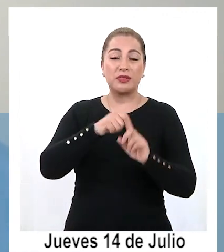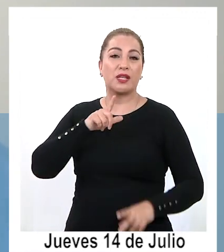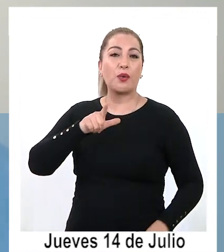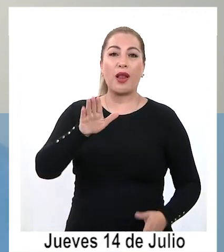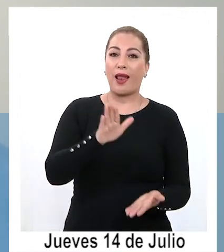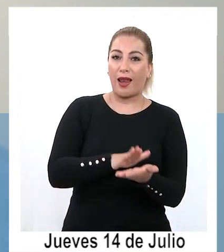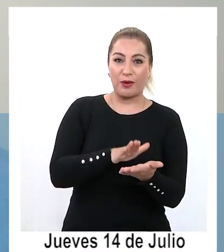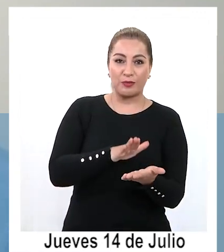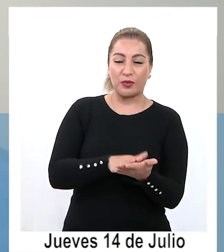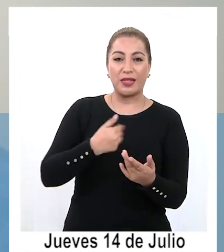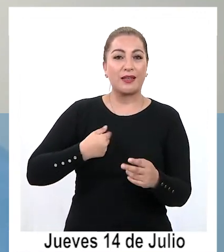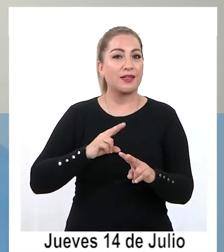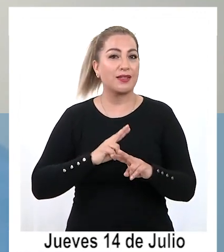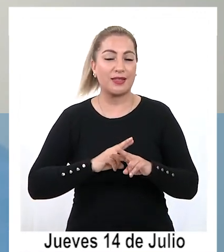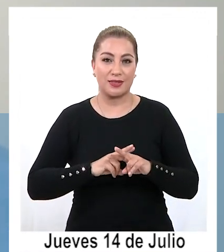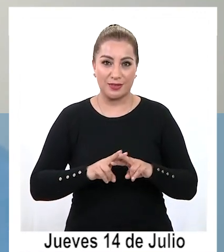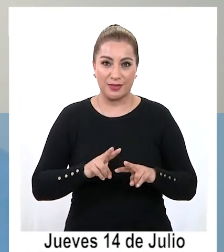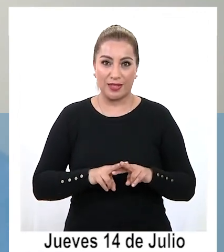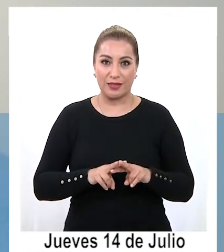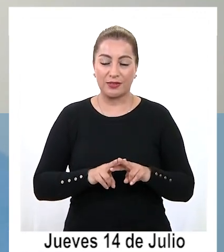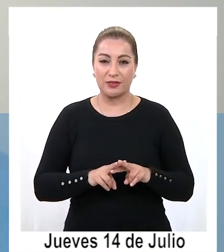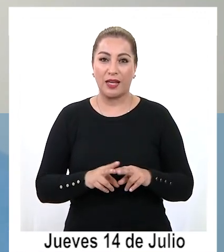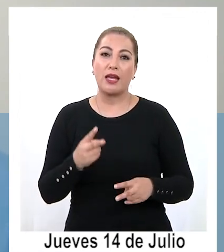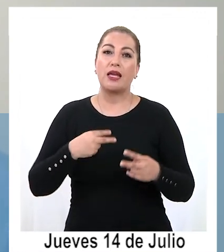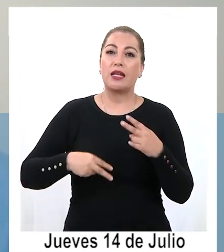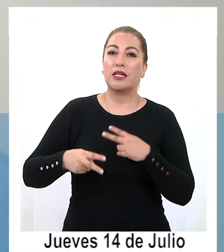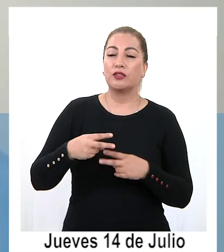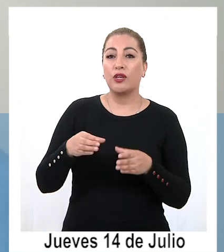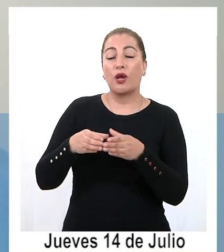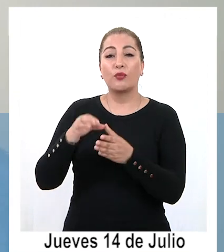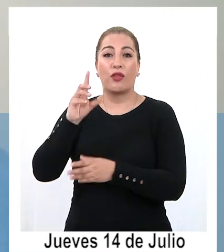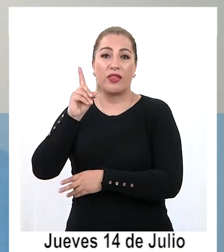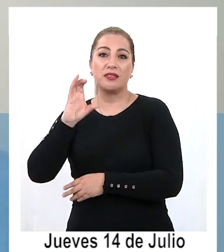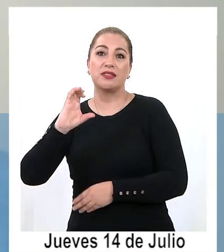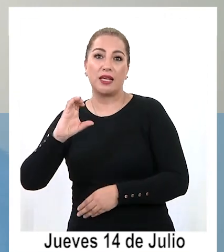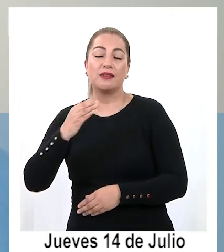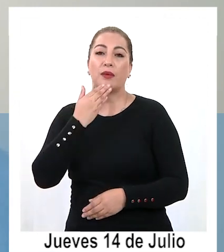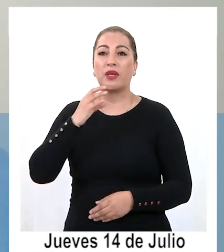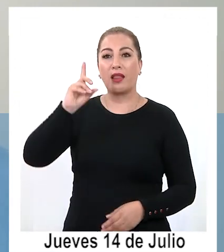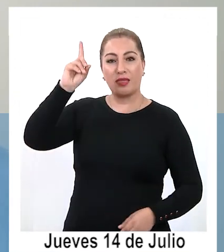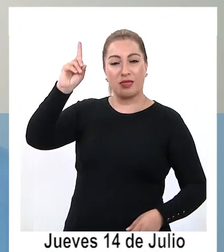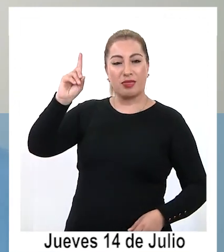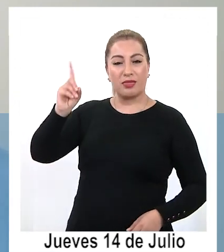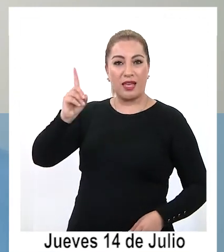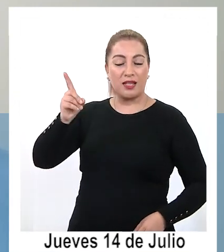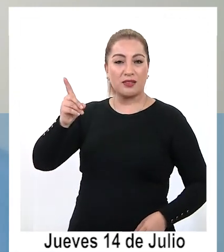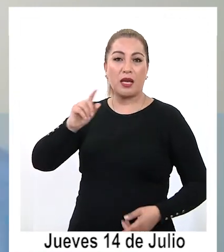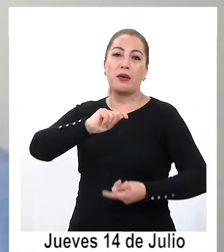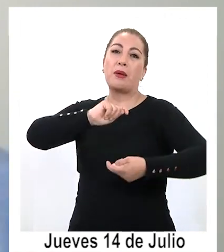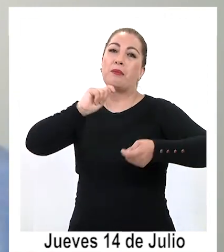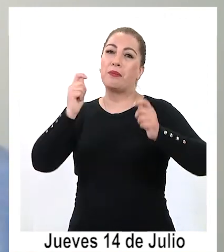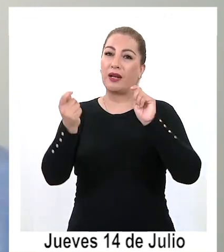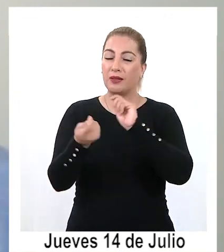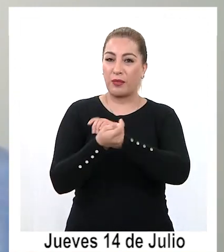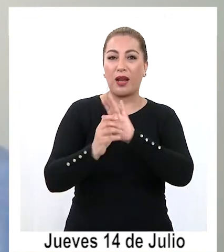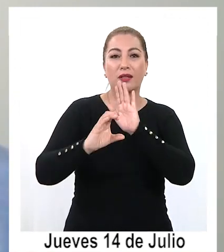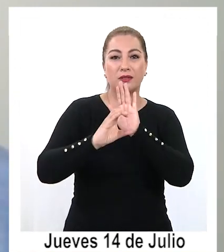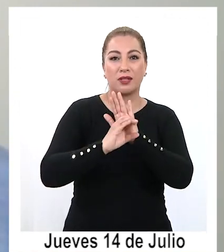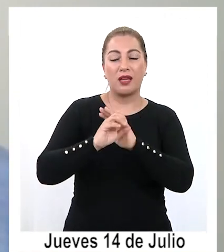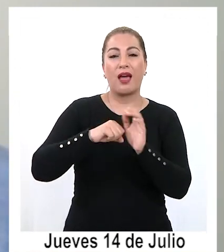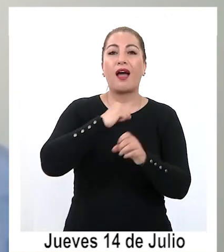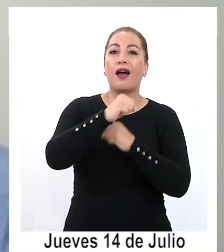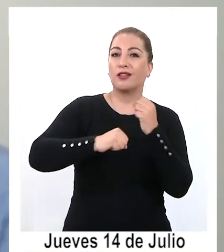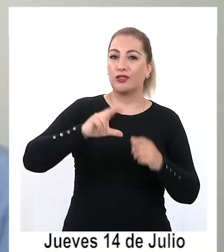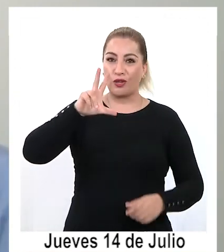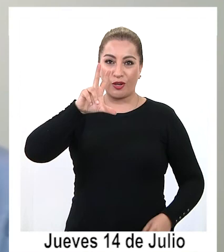las propuestas que se están haciendo de sectores como la DC y también la derecha para reformar la constitución del